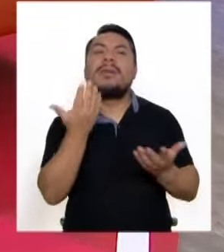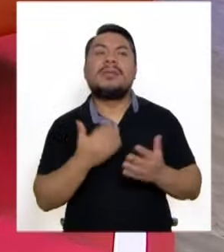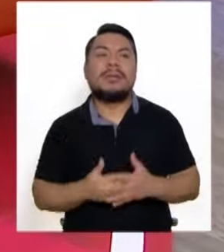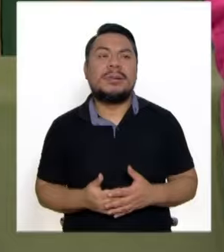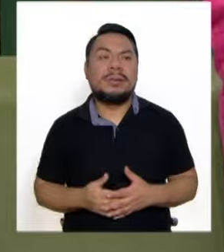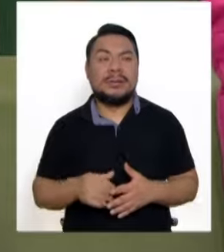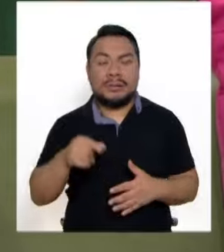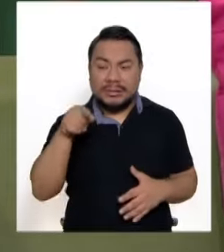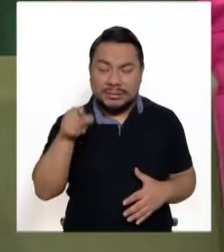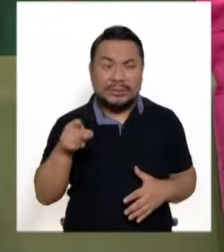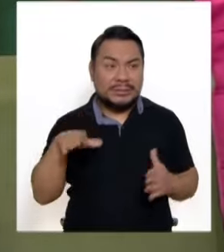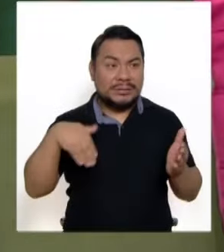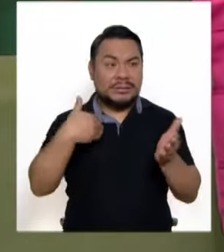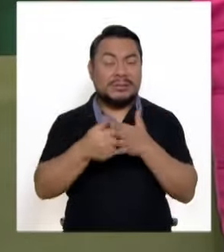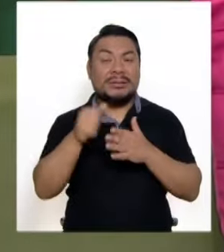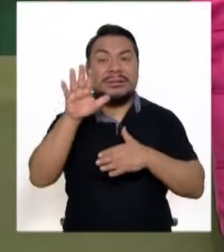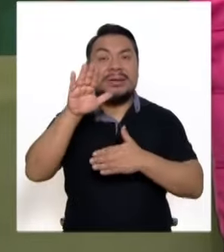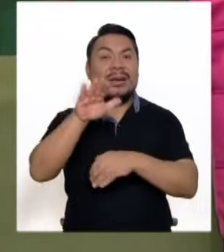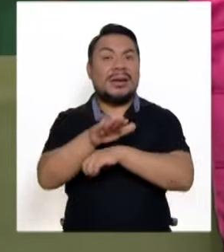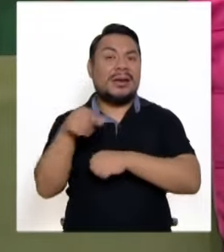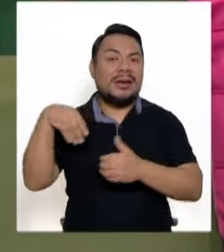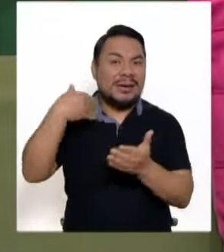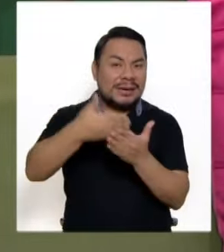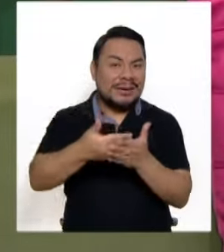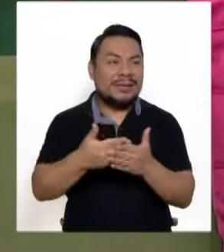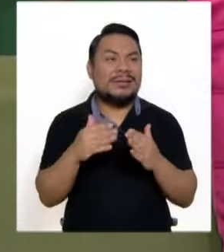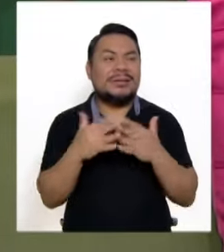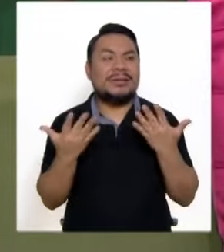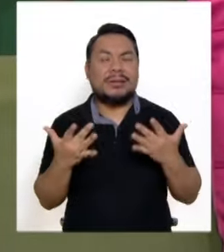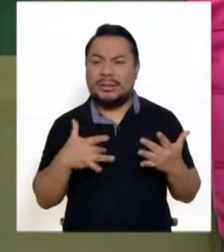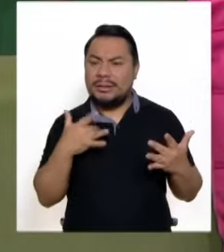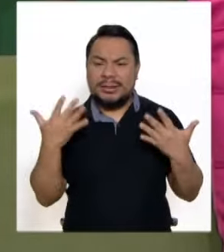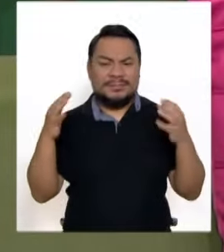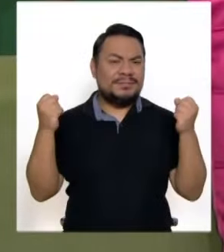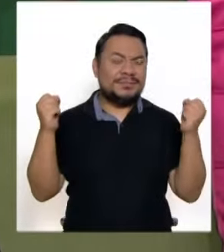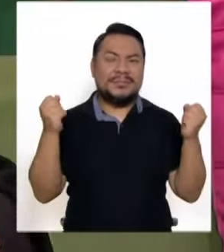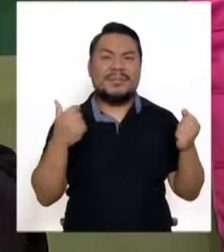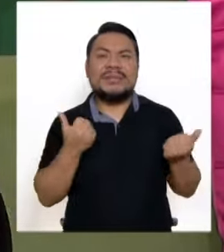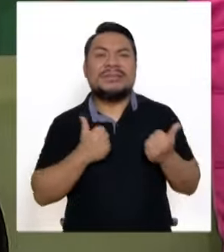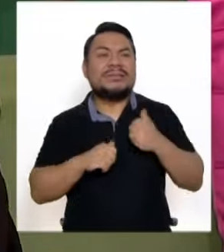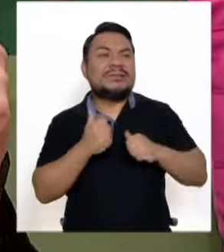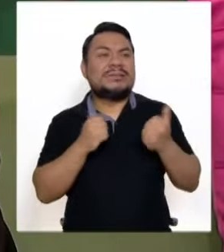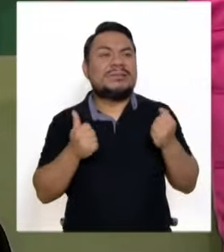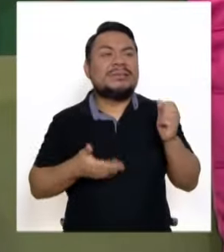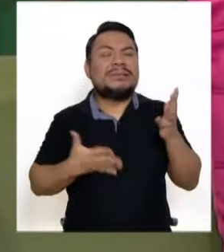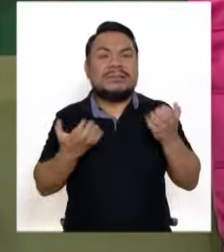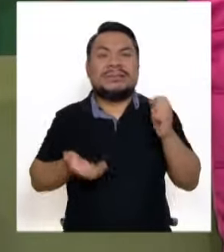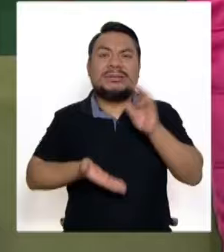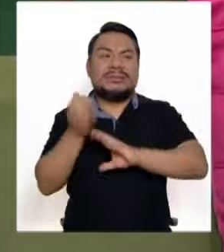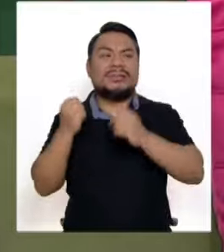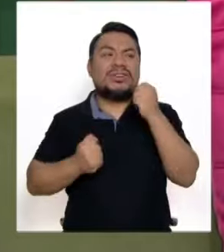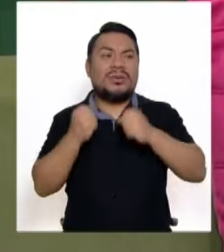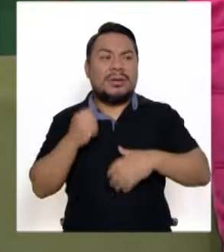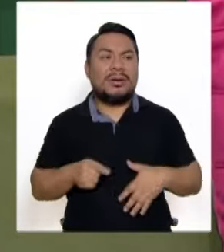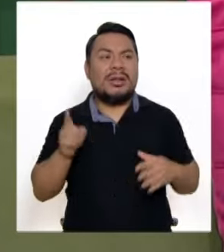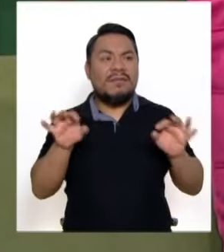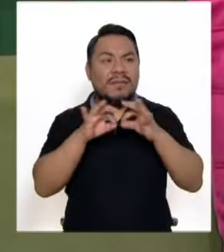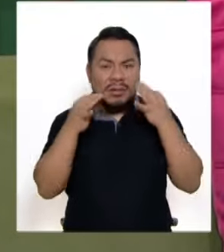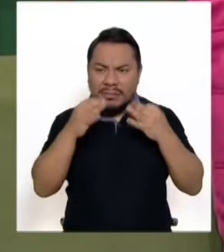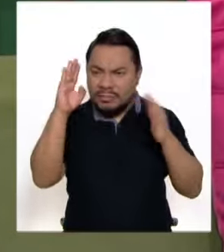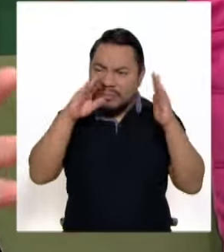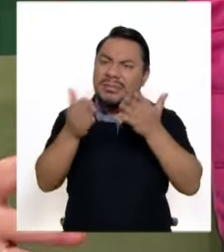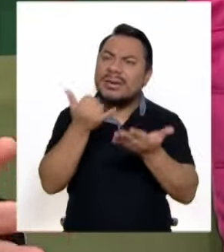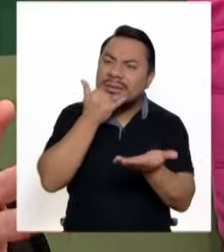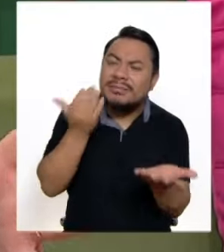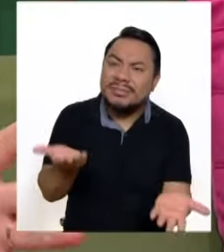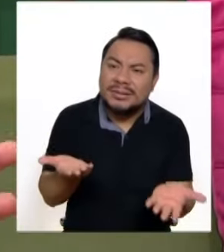Ella llegó a las 5 de la tarde y de repente siente una desesperación, una angustia, quiere salir corriendo. La familia empieza a preocuparse, dice,